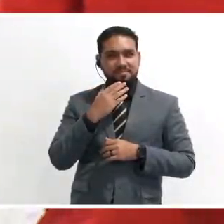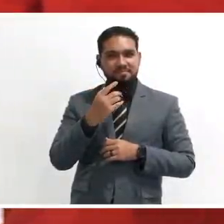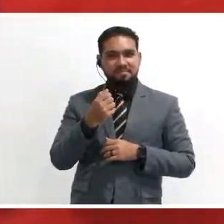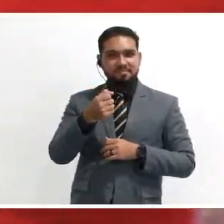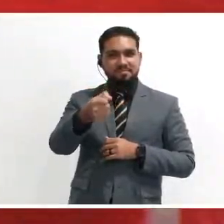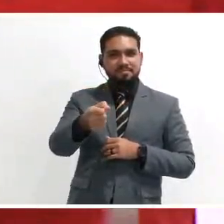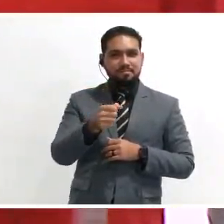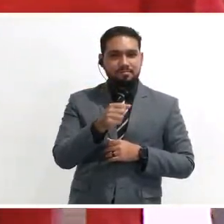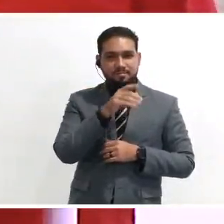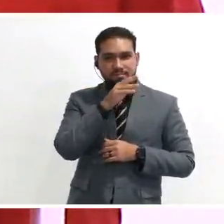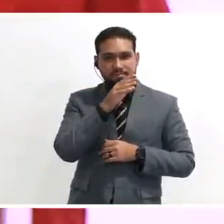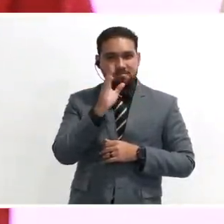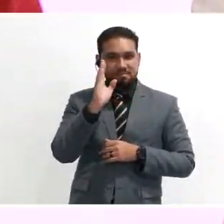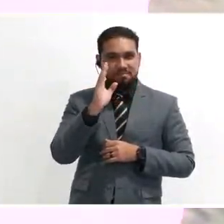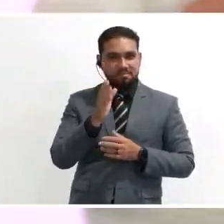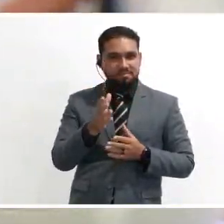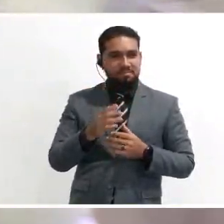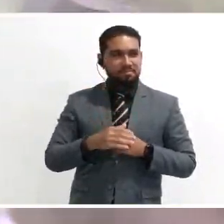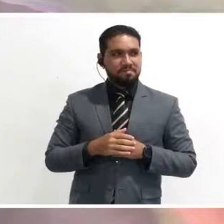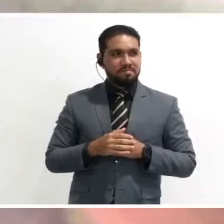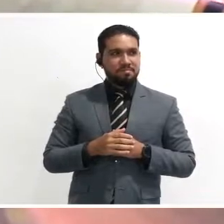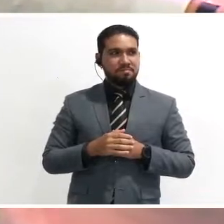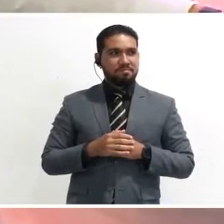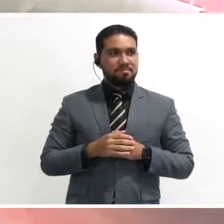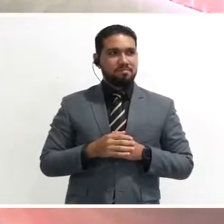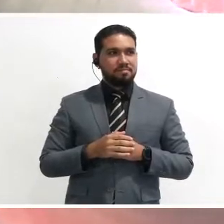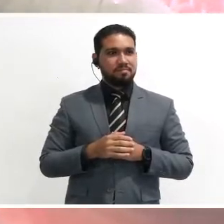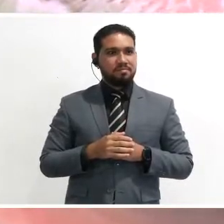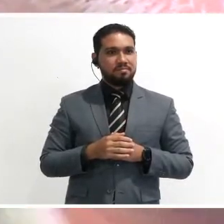Adelante. Gracias.